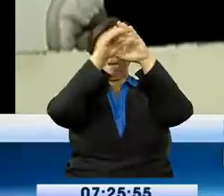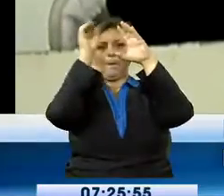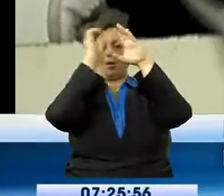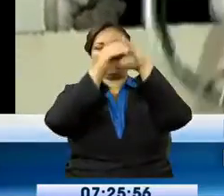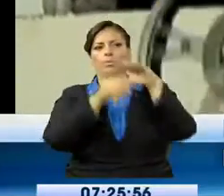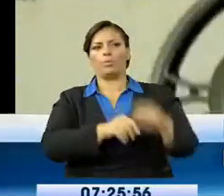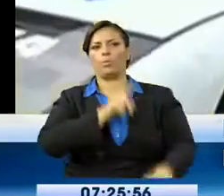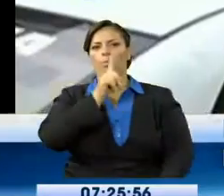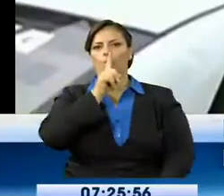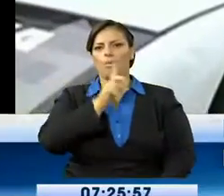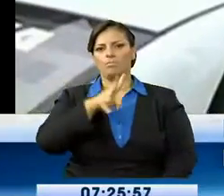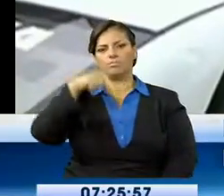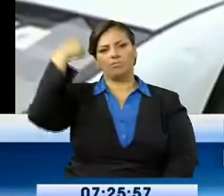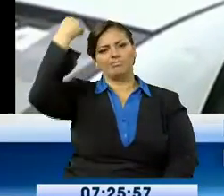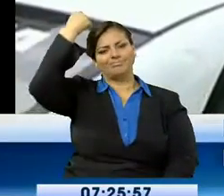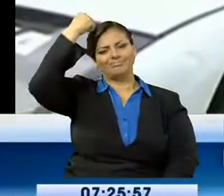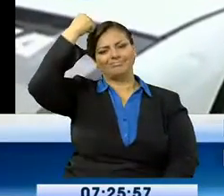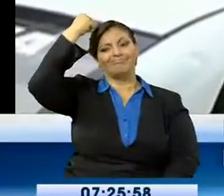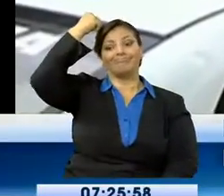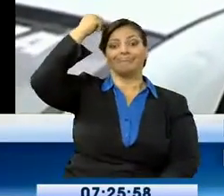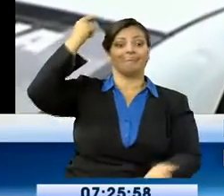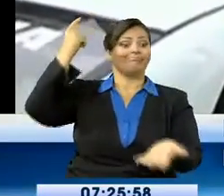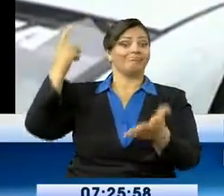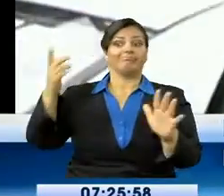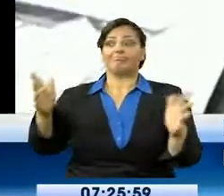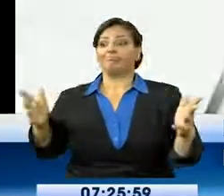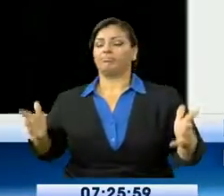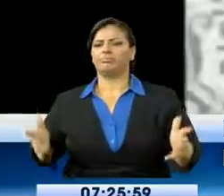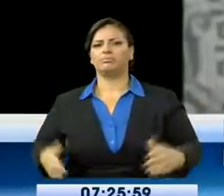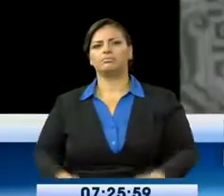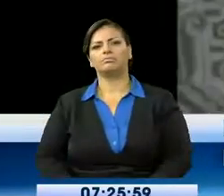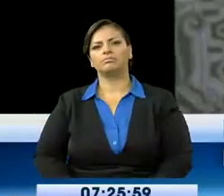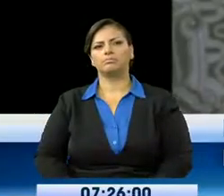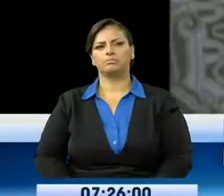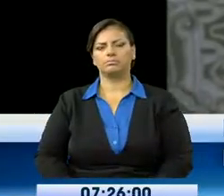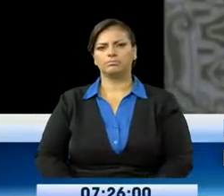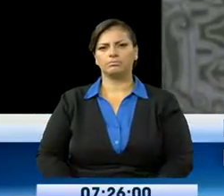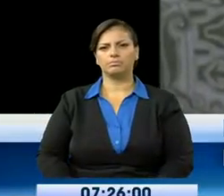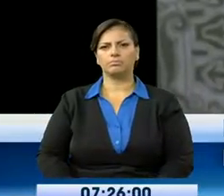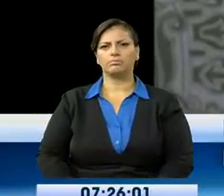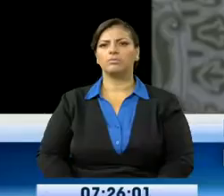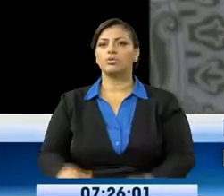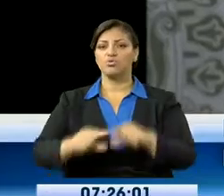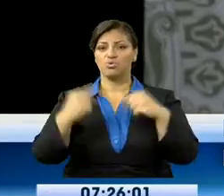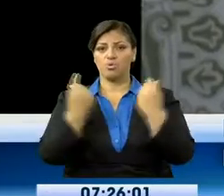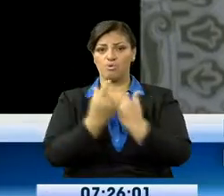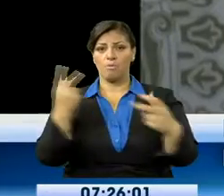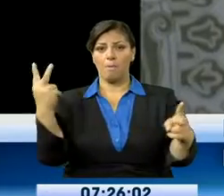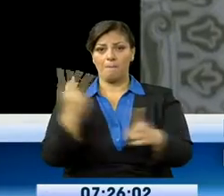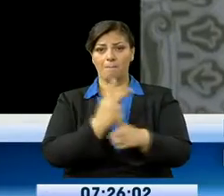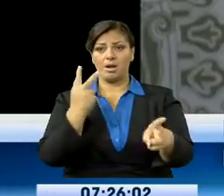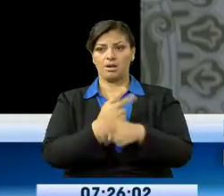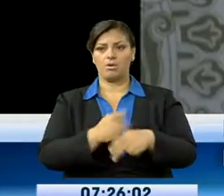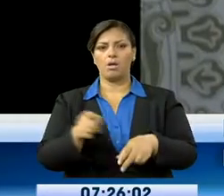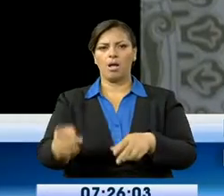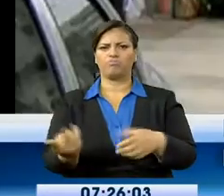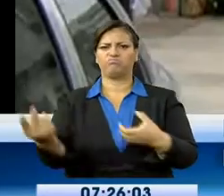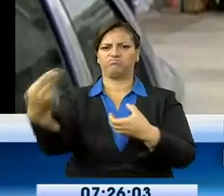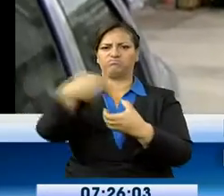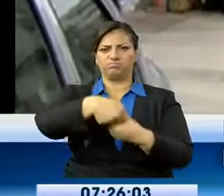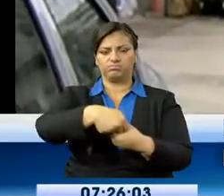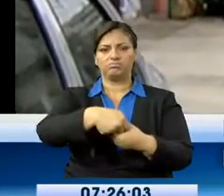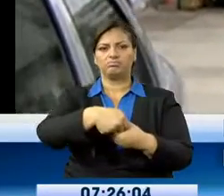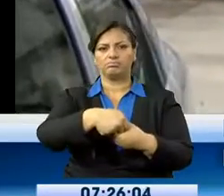en el dormitorio. Los indicios apuntan a que el detenido formaría parte de una supuesta organización delictiva